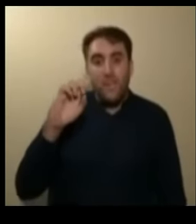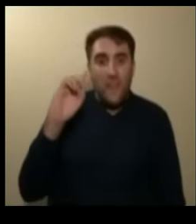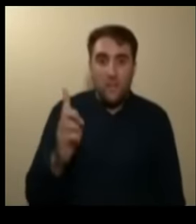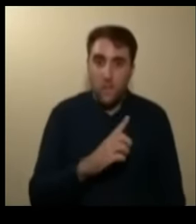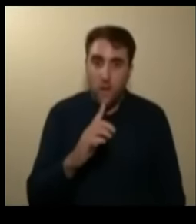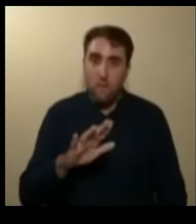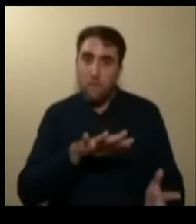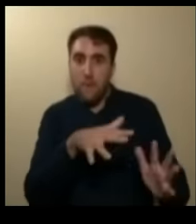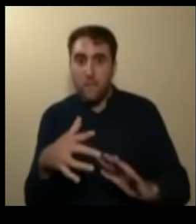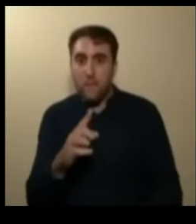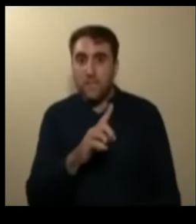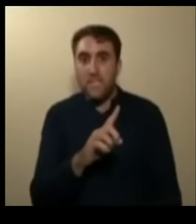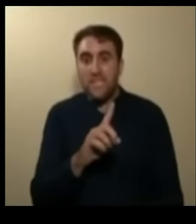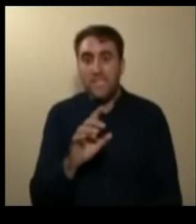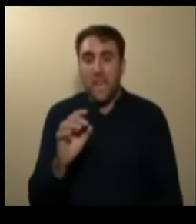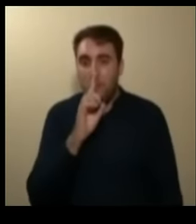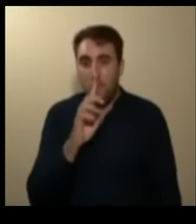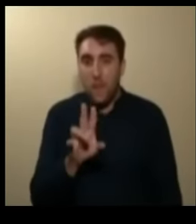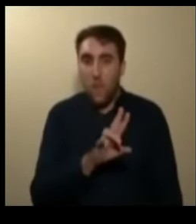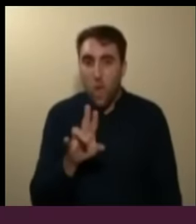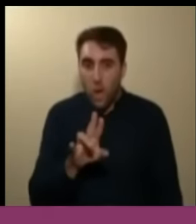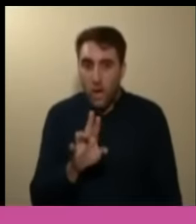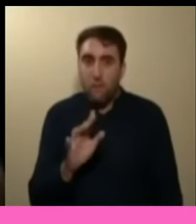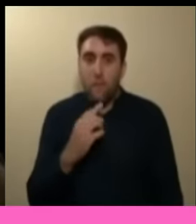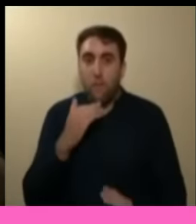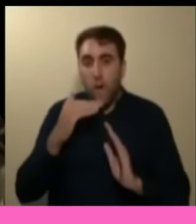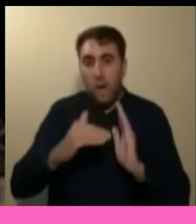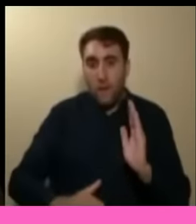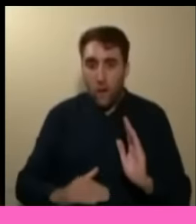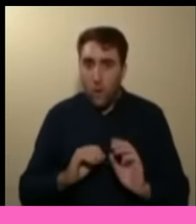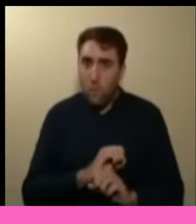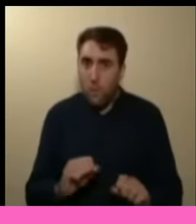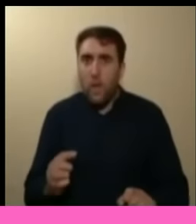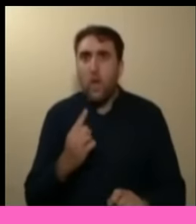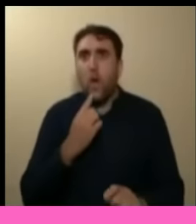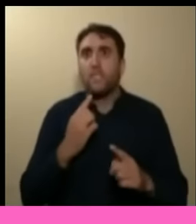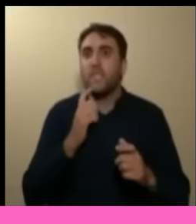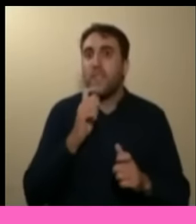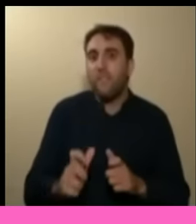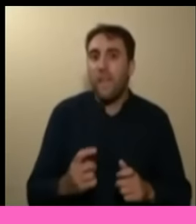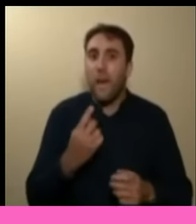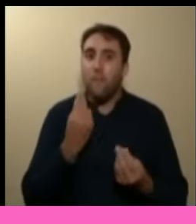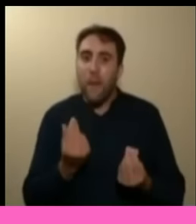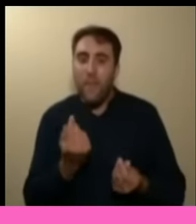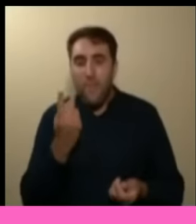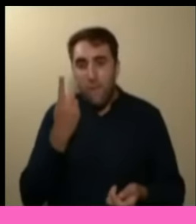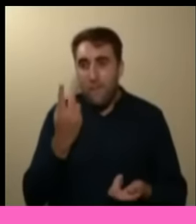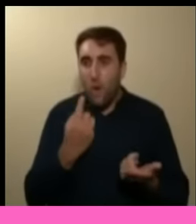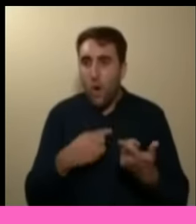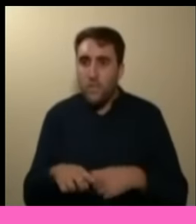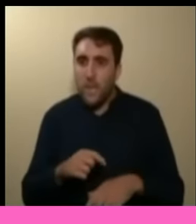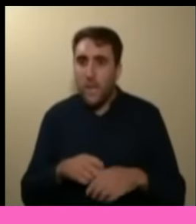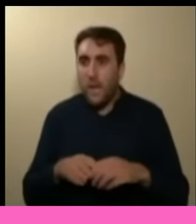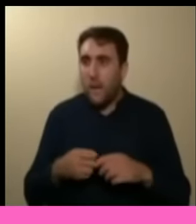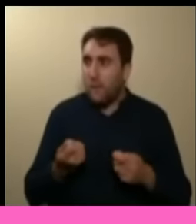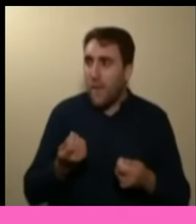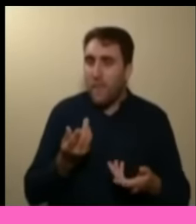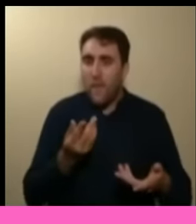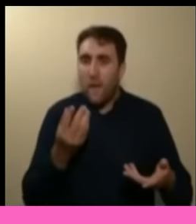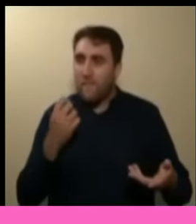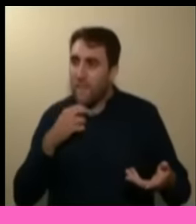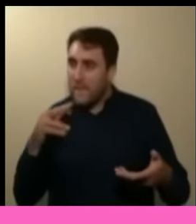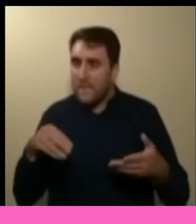$100.000 los criterios por los cuales no se puede hablar ni siquiera de lavado de activos. Así que entonces el televidente tiene que